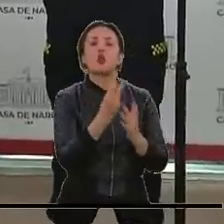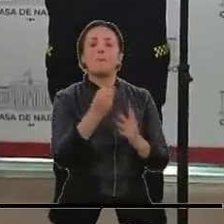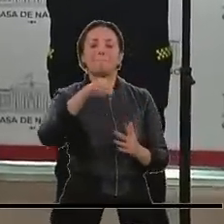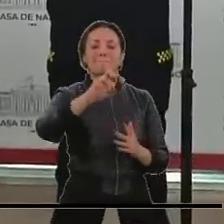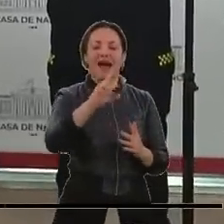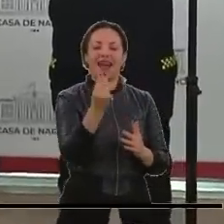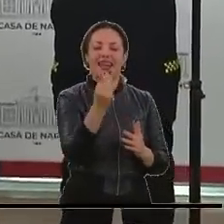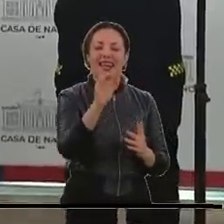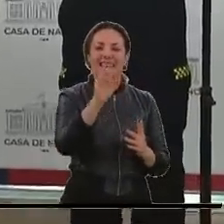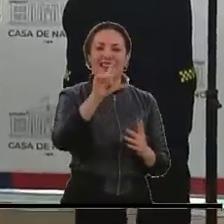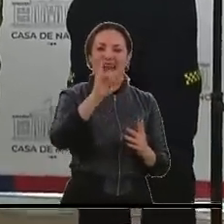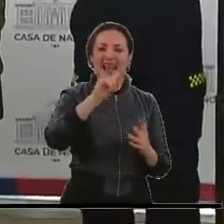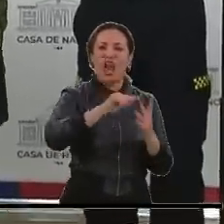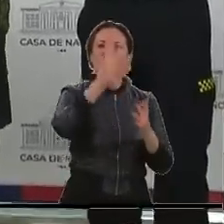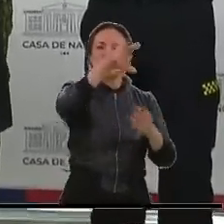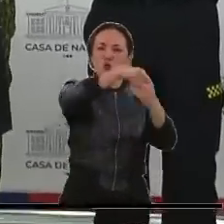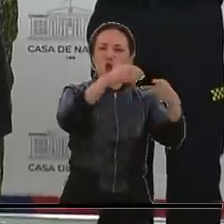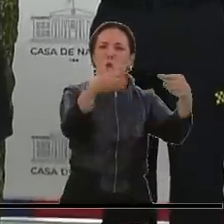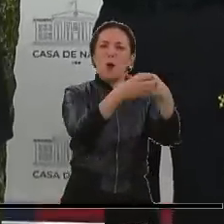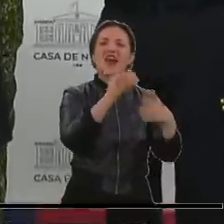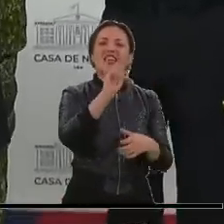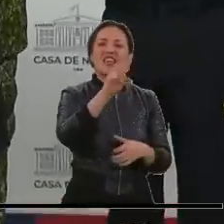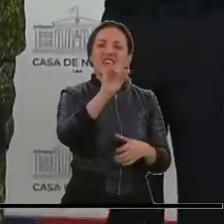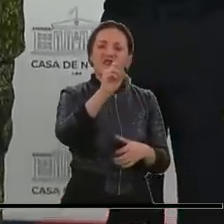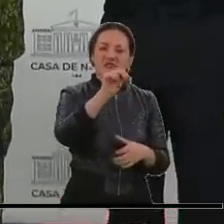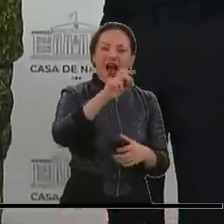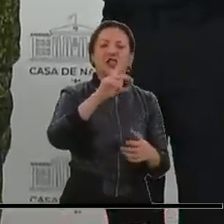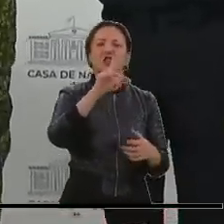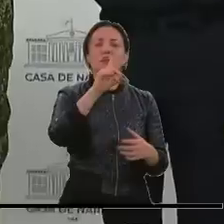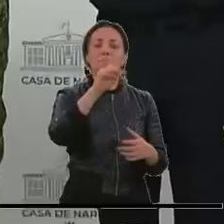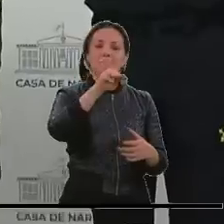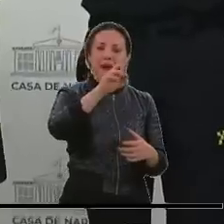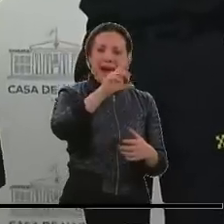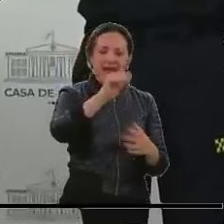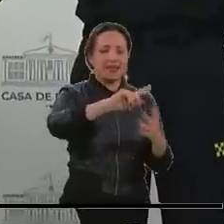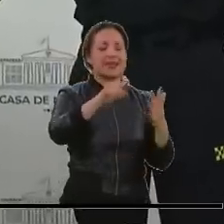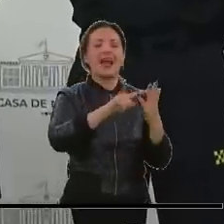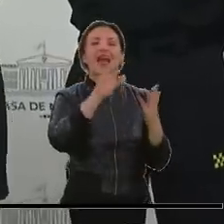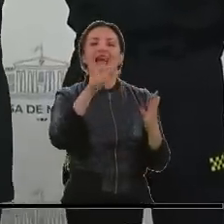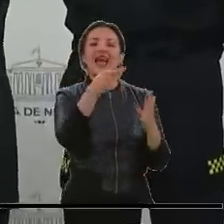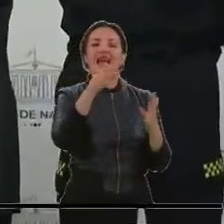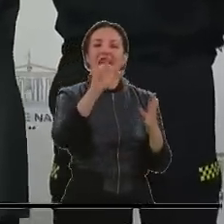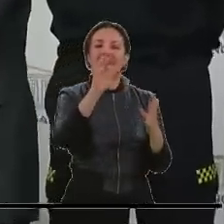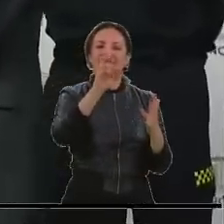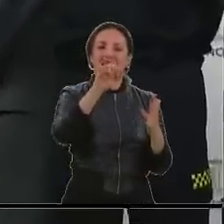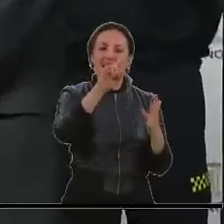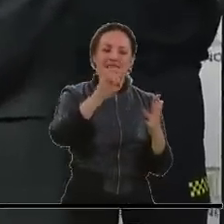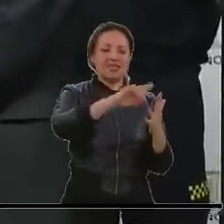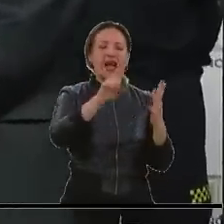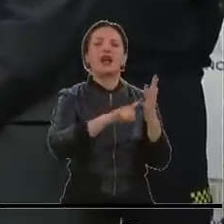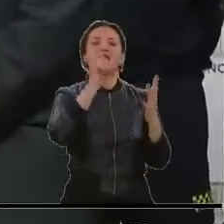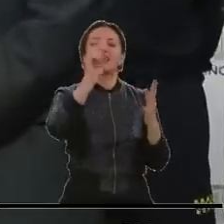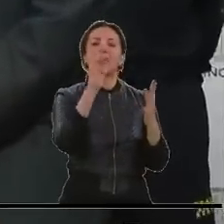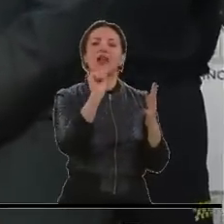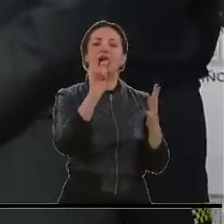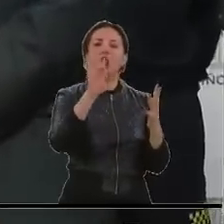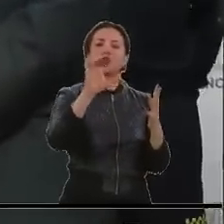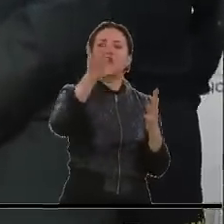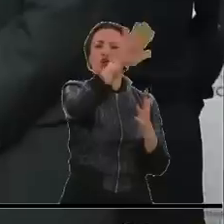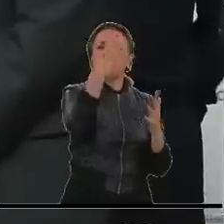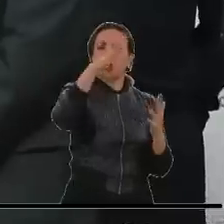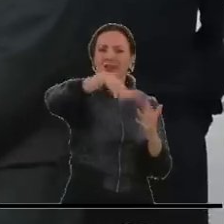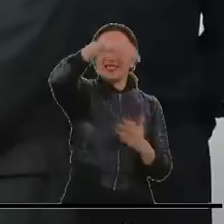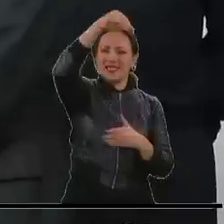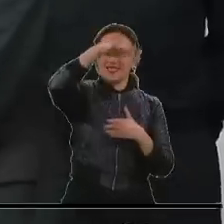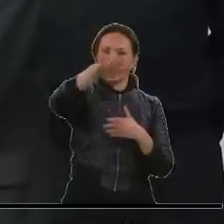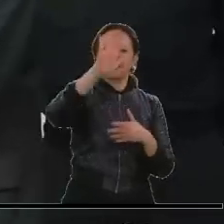de Iván Márquez, las autodefensas gaitanistas y las autodefensas de la Sierra Nevada. El presidente, según